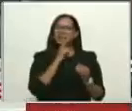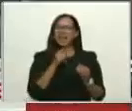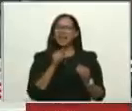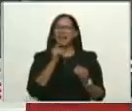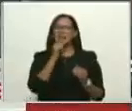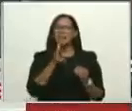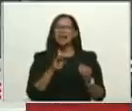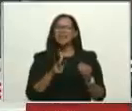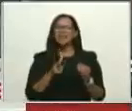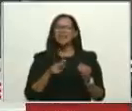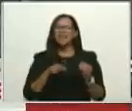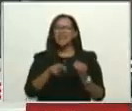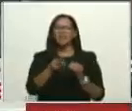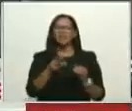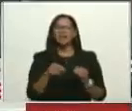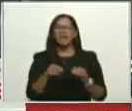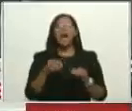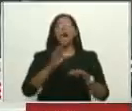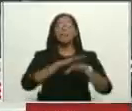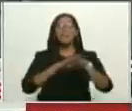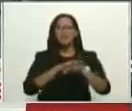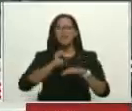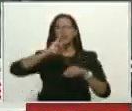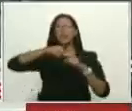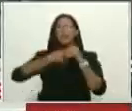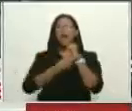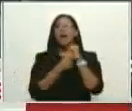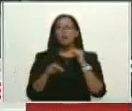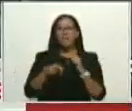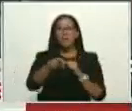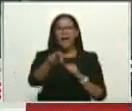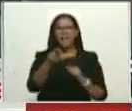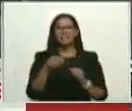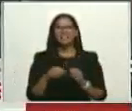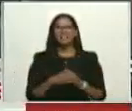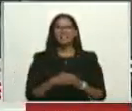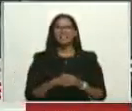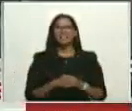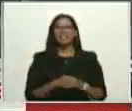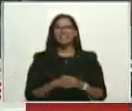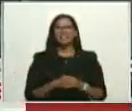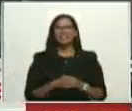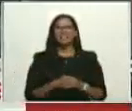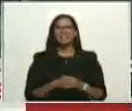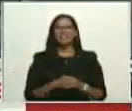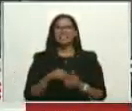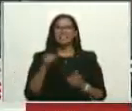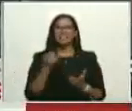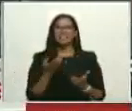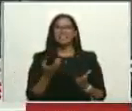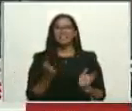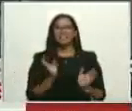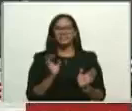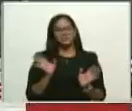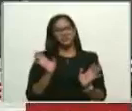Yo digo Juanito Alimaña, presidente. Ah, Juanito Alimaña. Juanito vale. Alimaña, yo soy... Mal bañado, le dice... ¿Quién es que le dice...? Yo lo trato mejor a